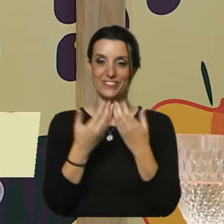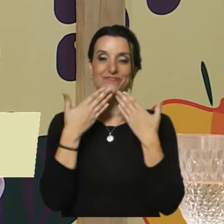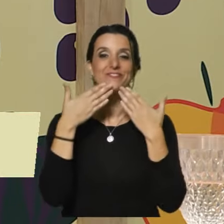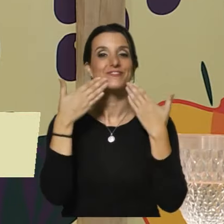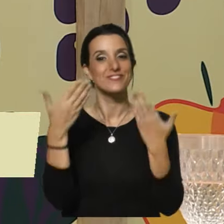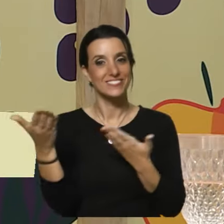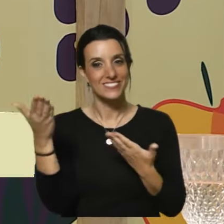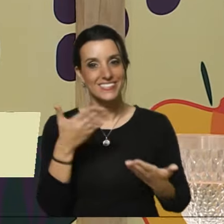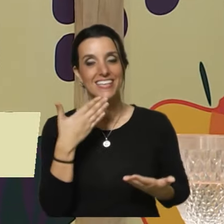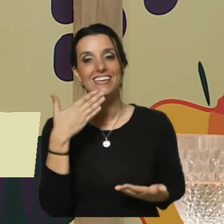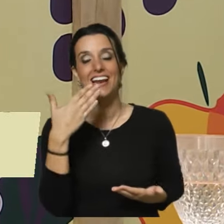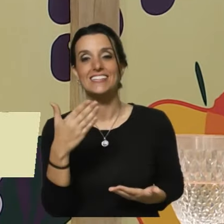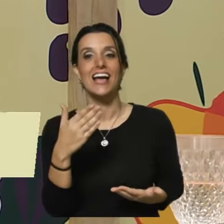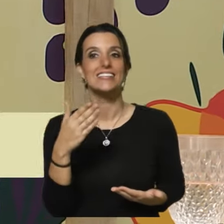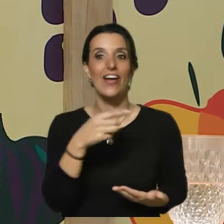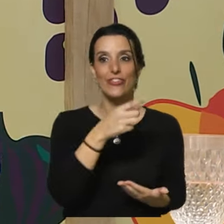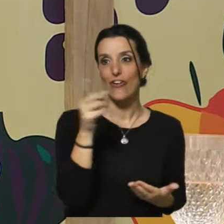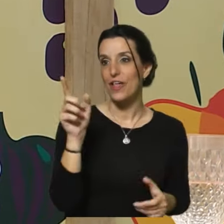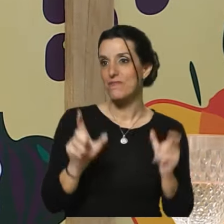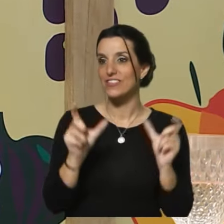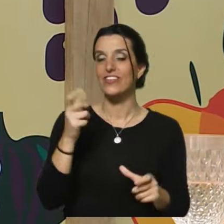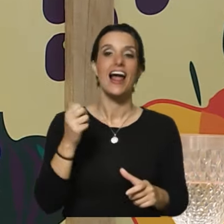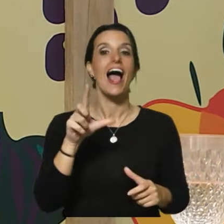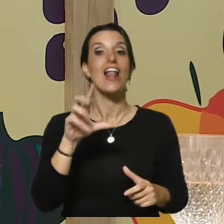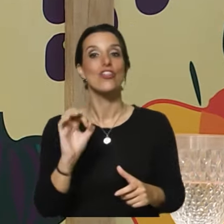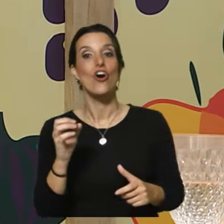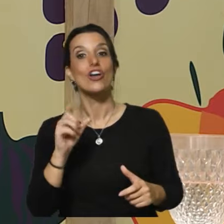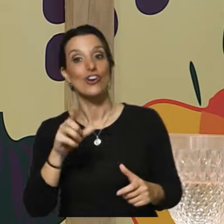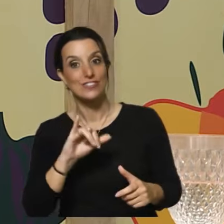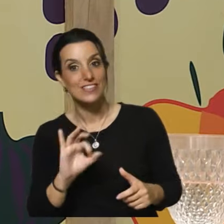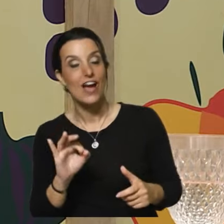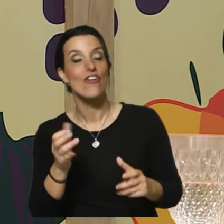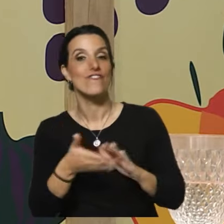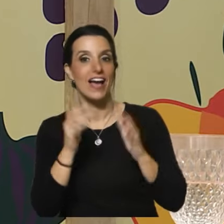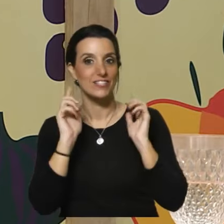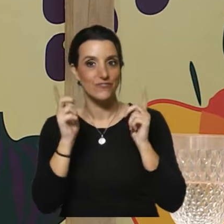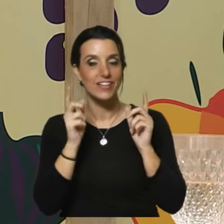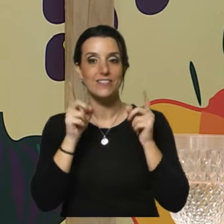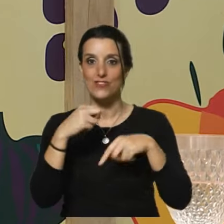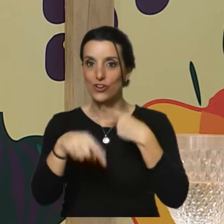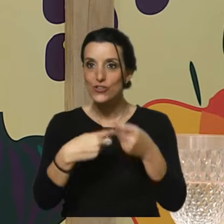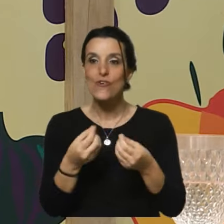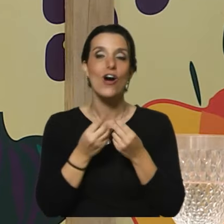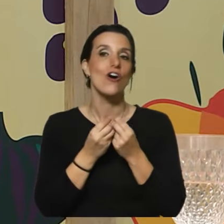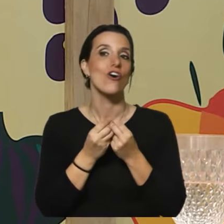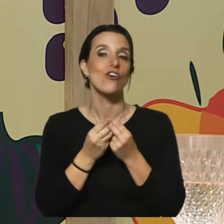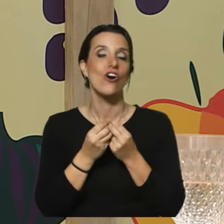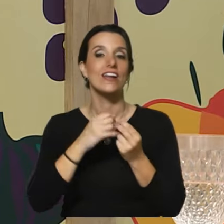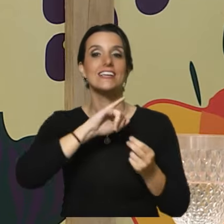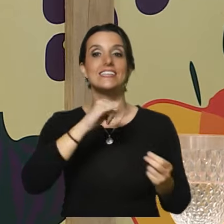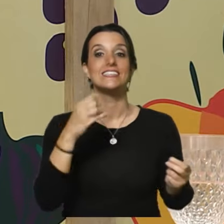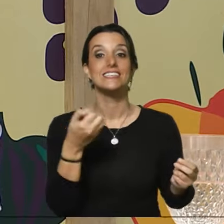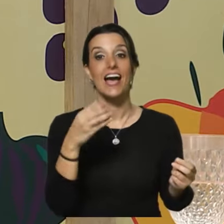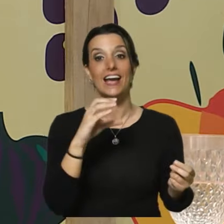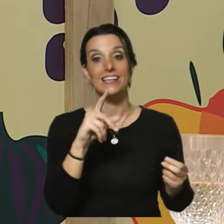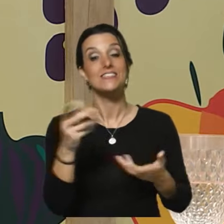tenerte aquí un placer También tener eh a Aldo y a Gonzalo Vamos a disfrutar Obviamente el cierre del programa con eh the jackets y